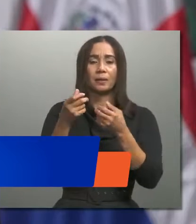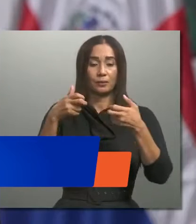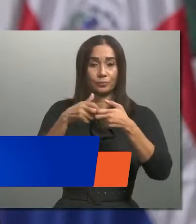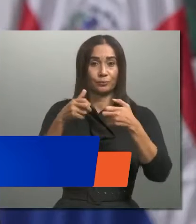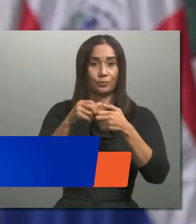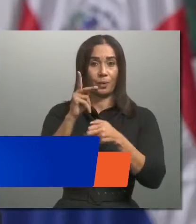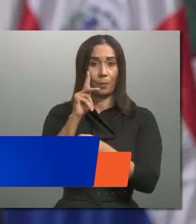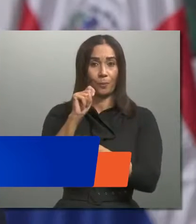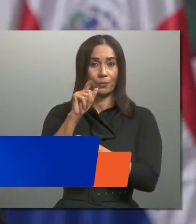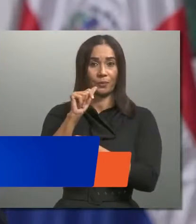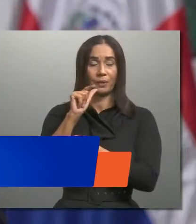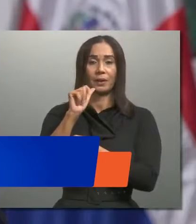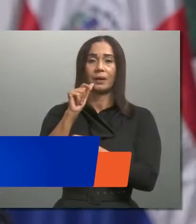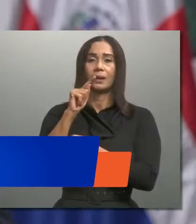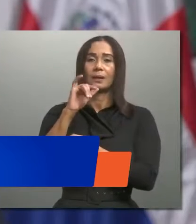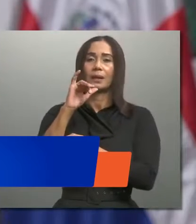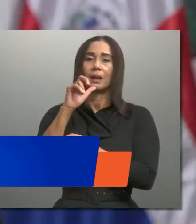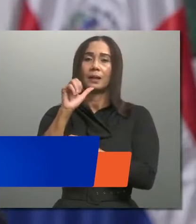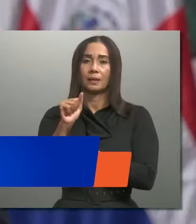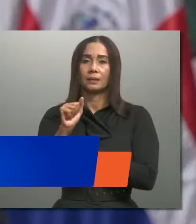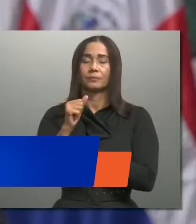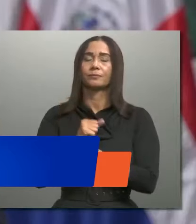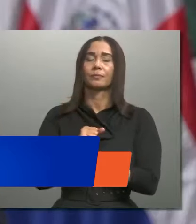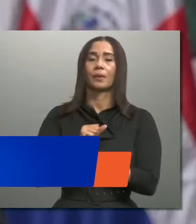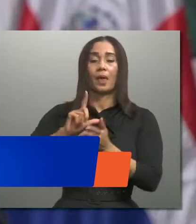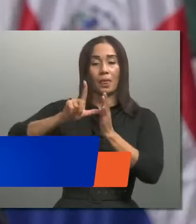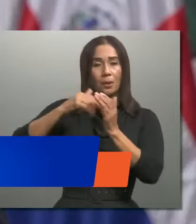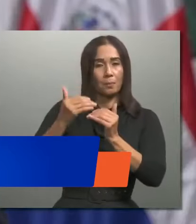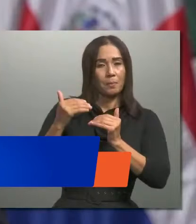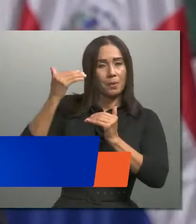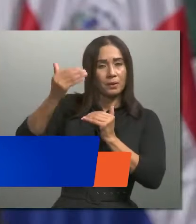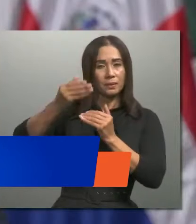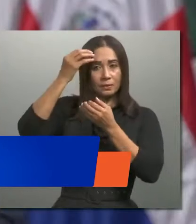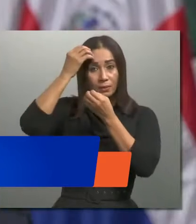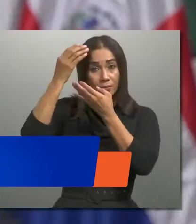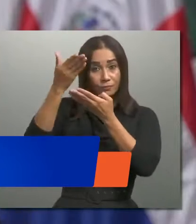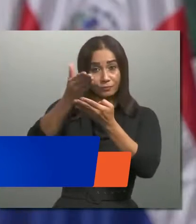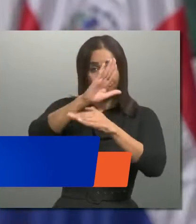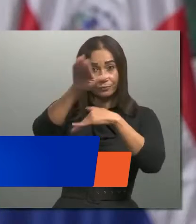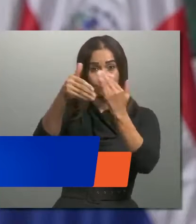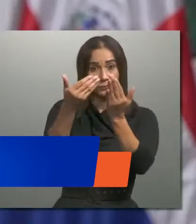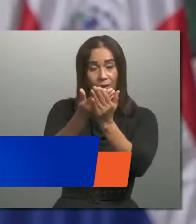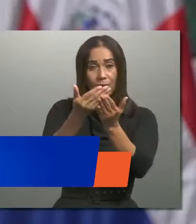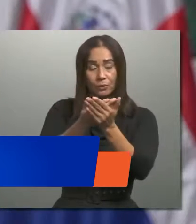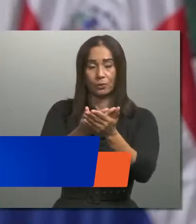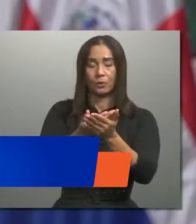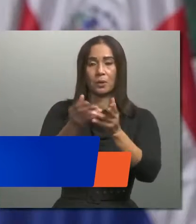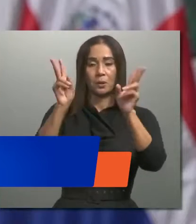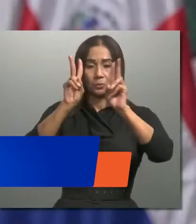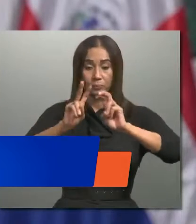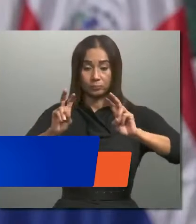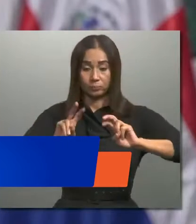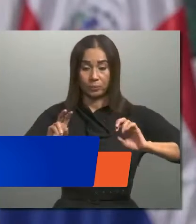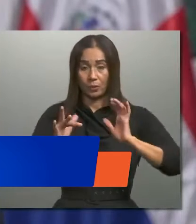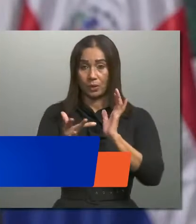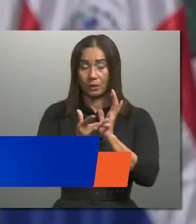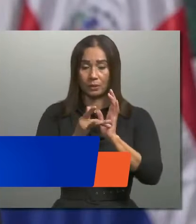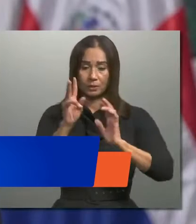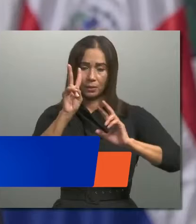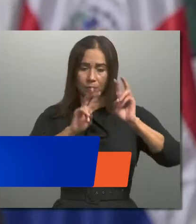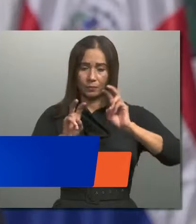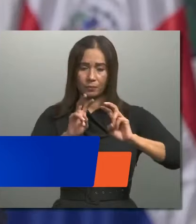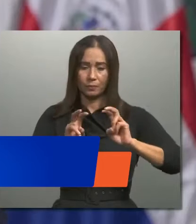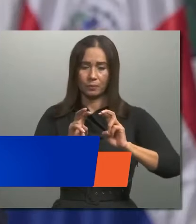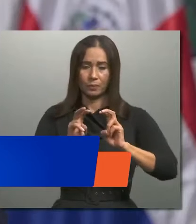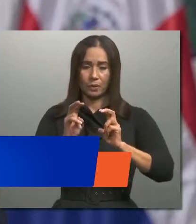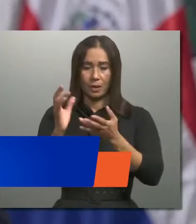próximos días, se informará al pueblo sobre los mismos. Asimismo, ya con la auditoría técnica disponible, les